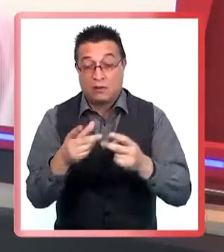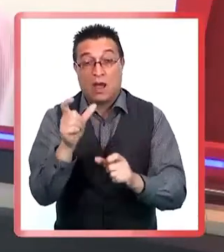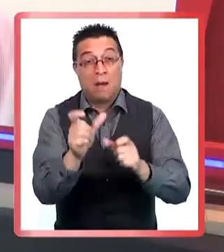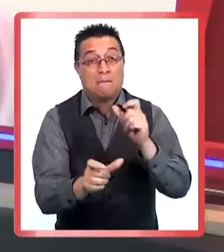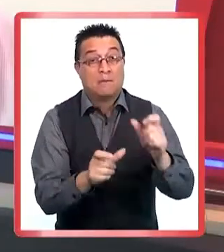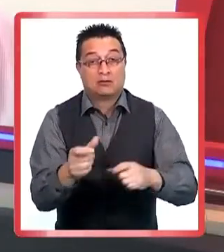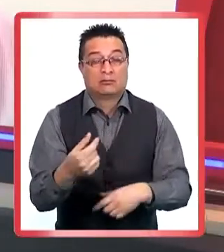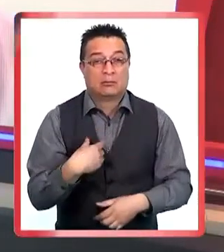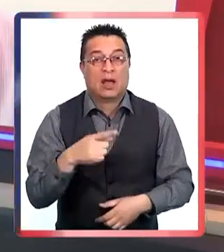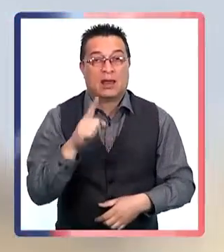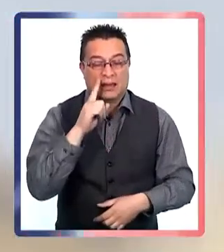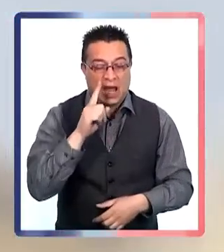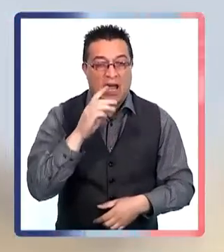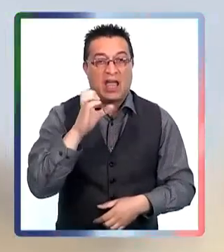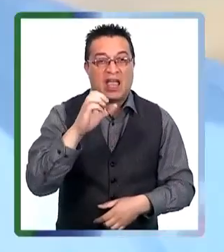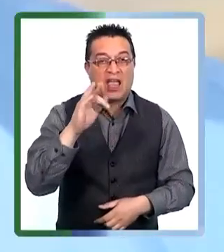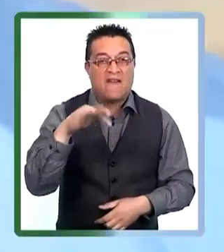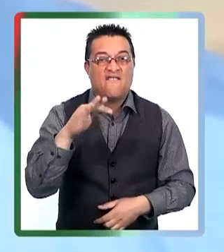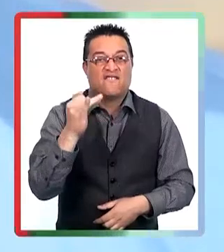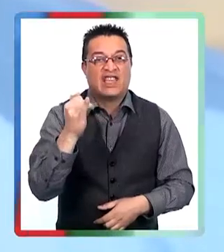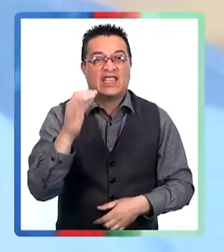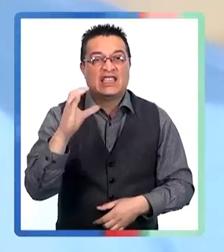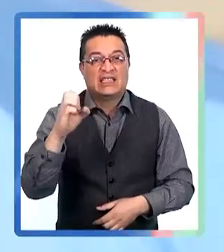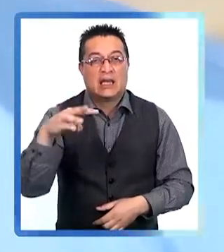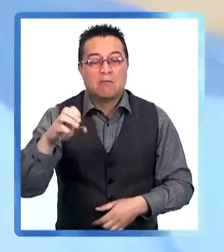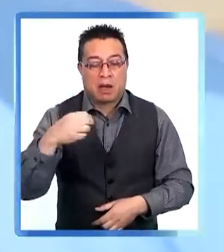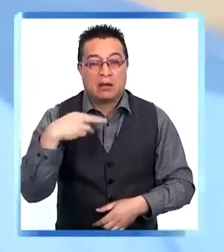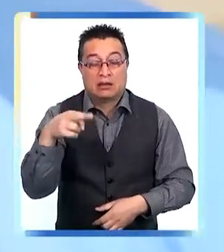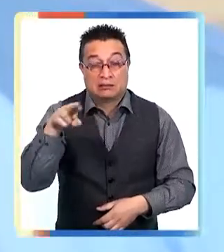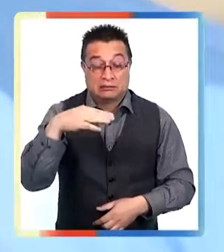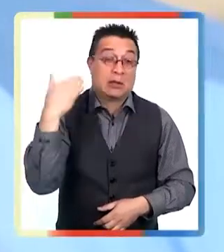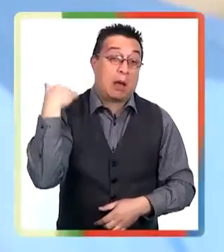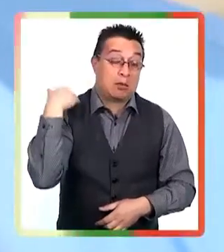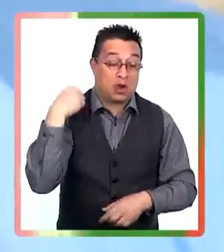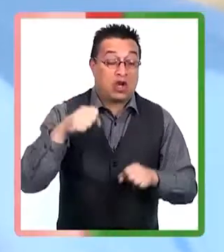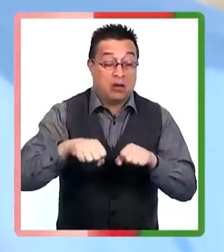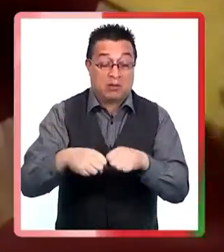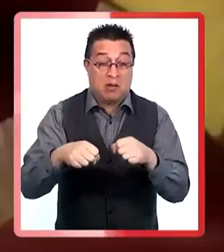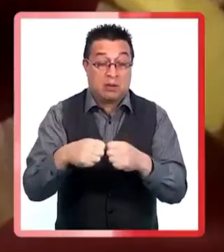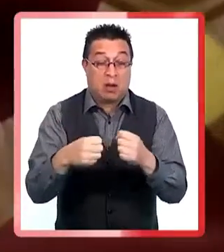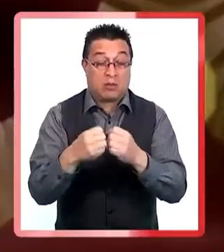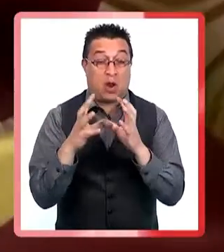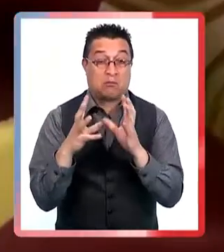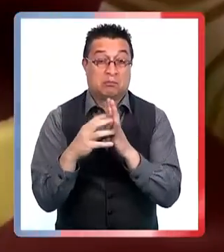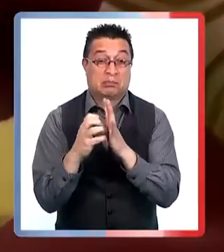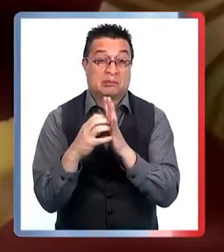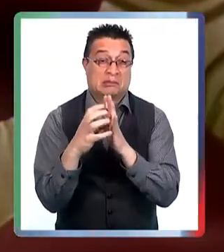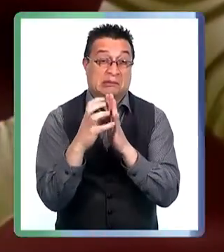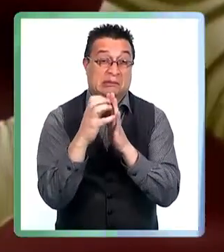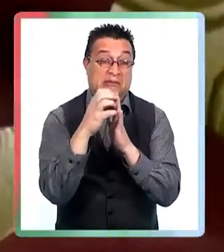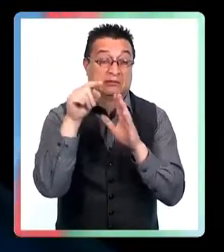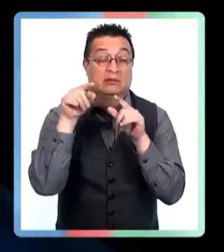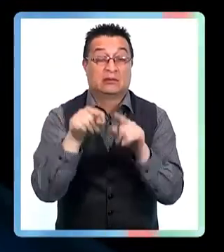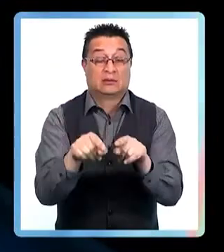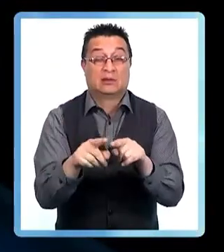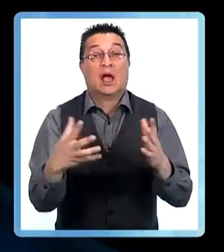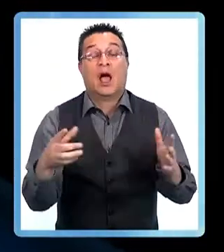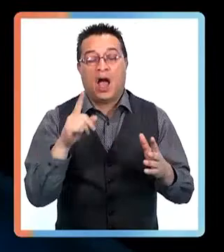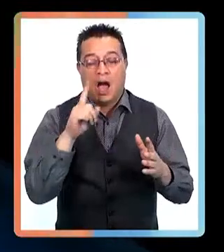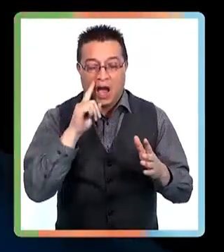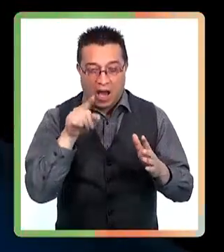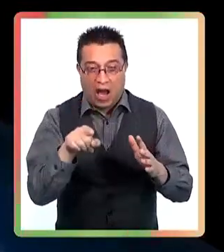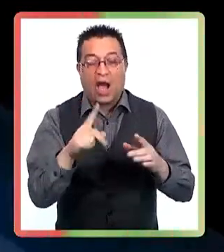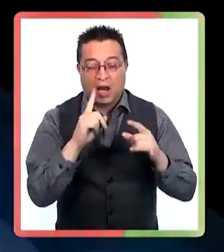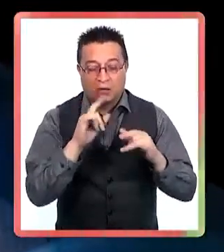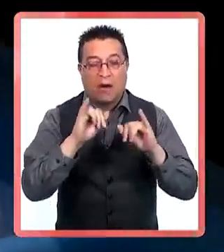personas que tienen enfisema, enfermedad pulmonar obstructiva crónica, el enfisema es una destrucción pulmonar, ¿no es cierto?, es una de